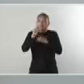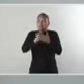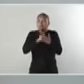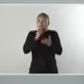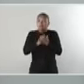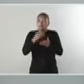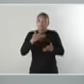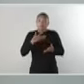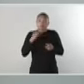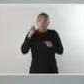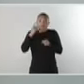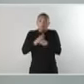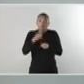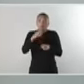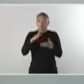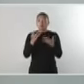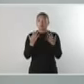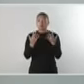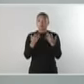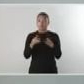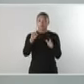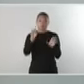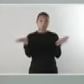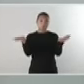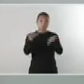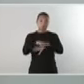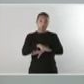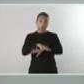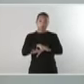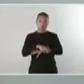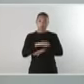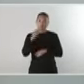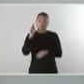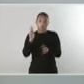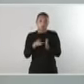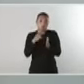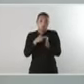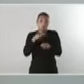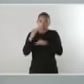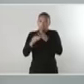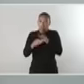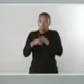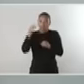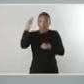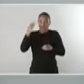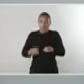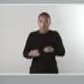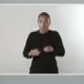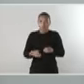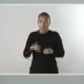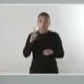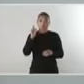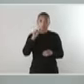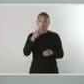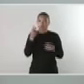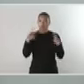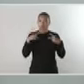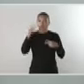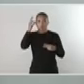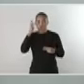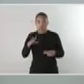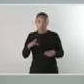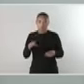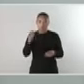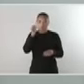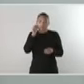la gran oportunidad en tus manos de cambiar de una vez y por todas y acabar con estos zánganos chupa sangre que